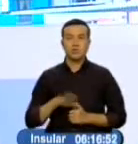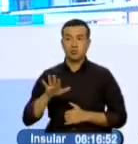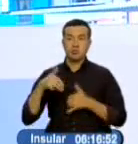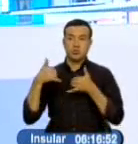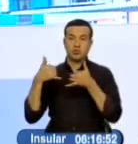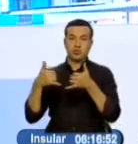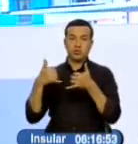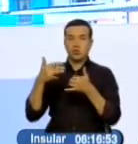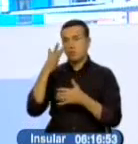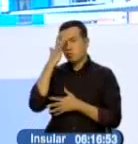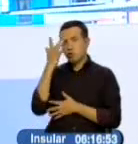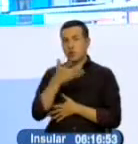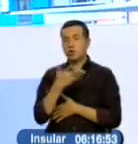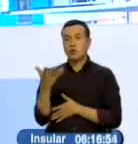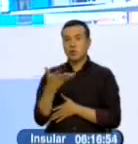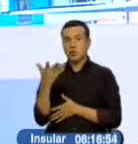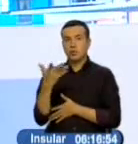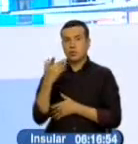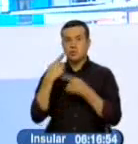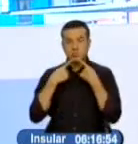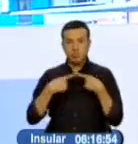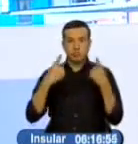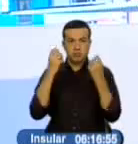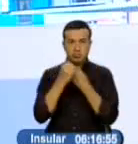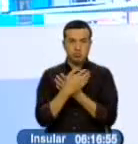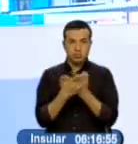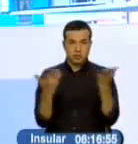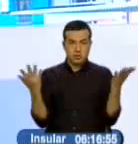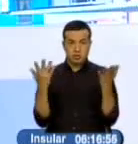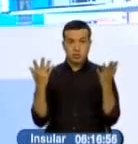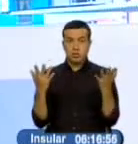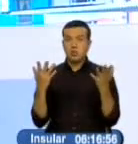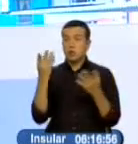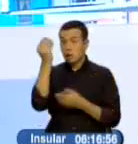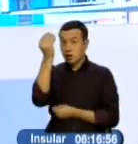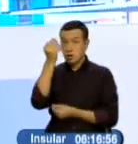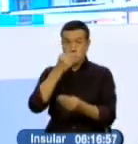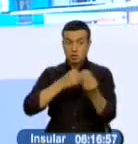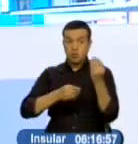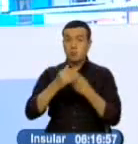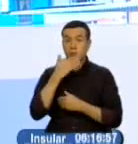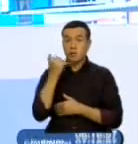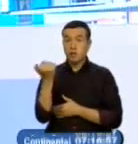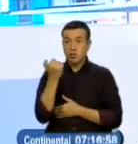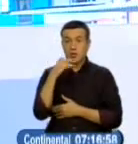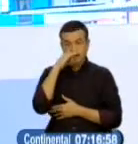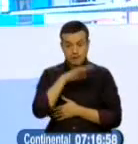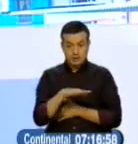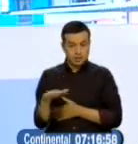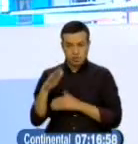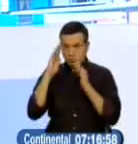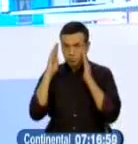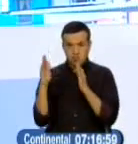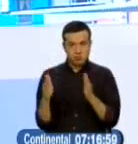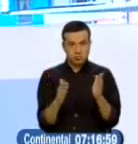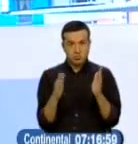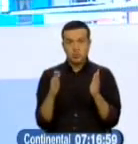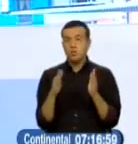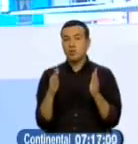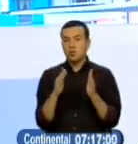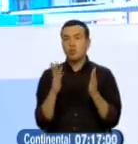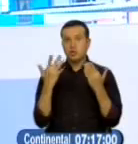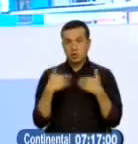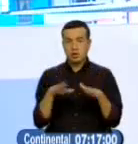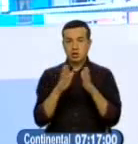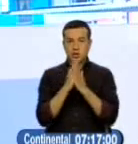Nobel justamente por decirnos esto, que las mejores inversiones son las que se hacen en la primera infancia. Hay un número especial